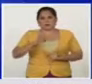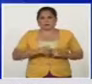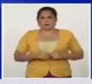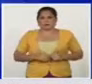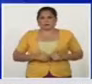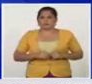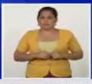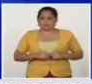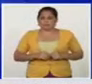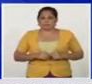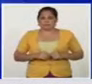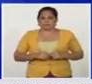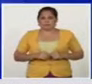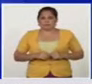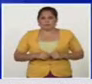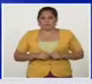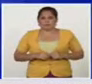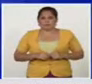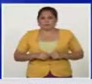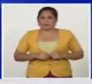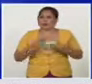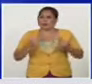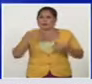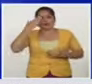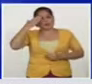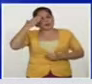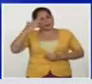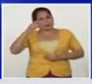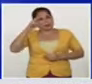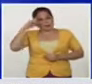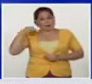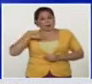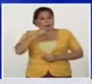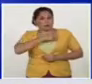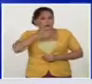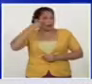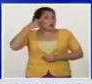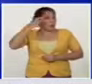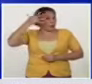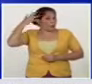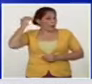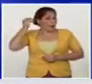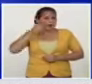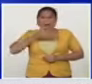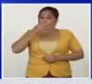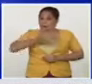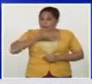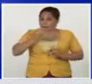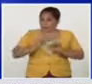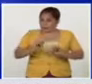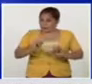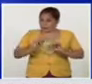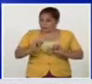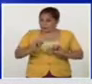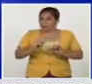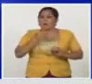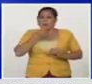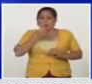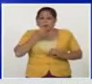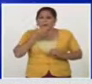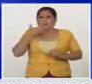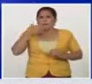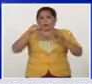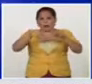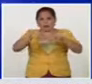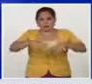idea. Esa es la necesidad. Muchísimas gracias, doctor, por todas estas aclaraciones, por toda esta información que nos permite también una mejor actualización